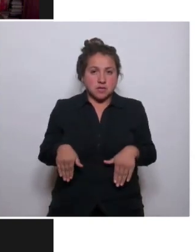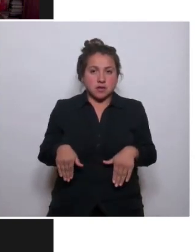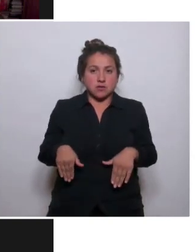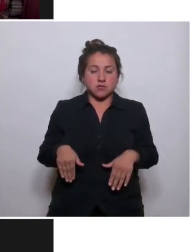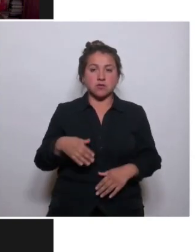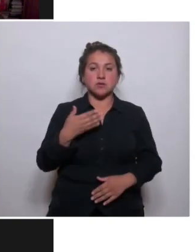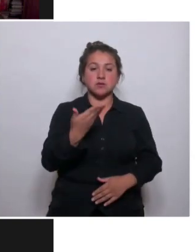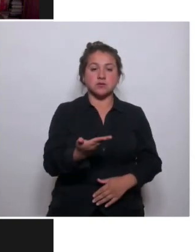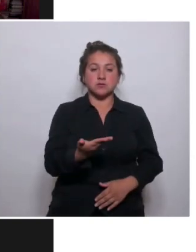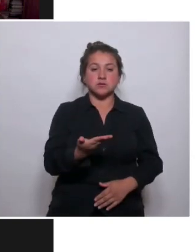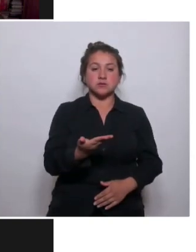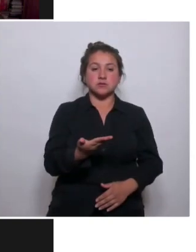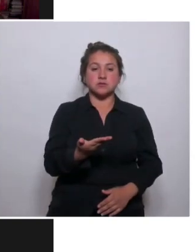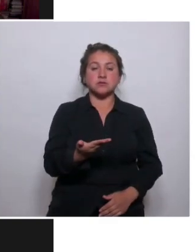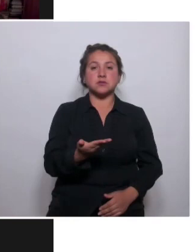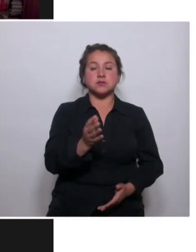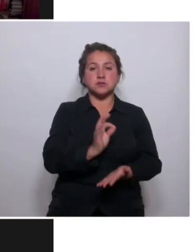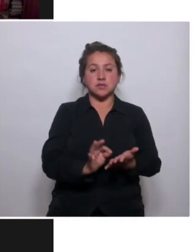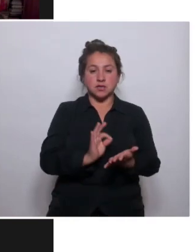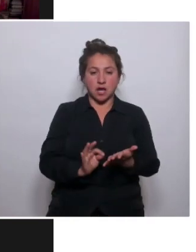secretario.